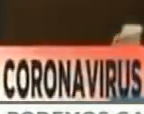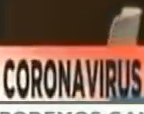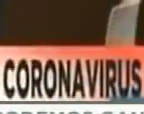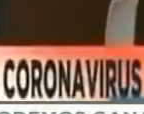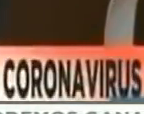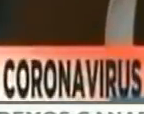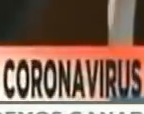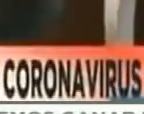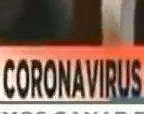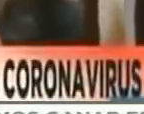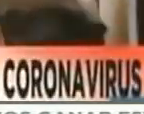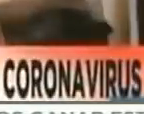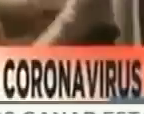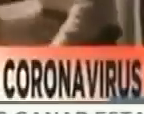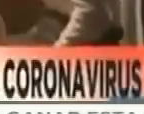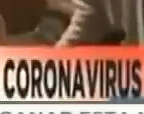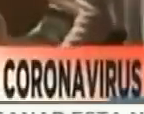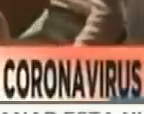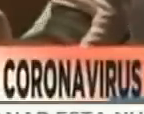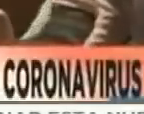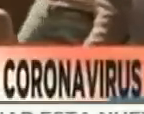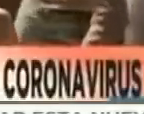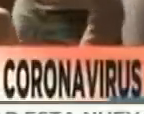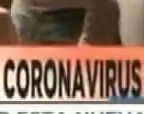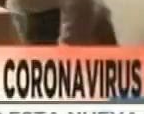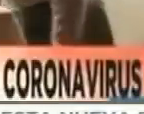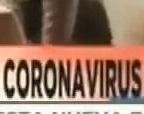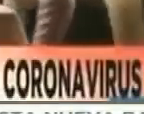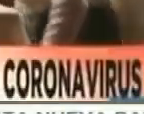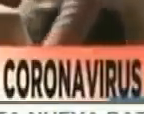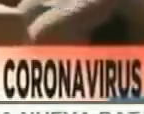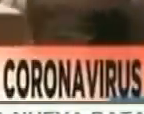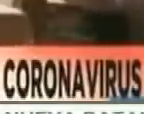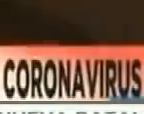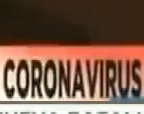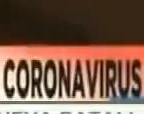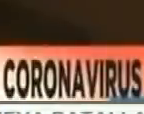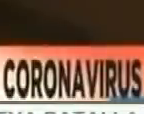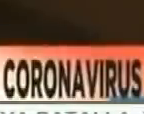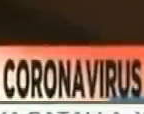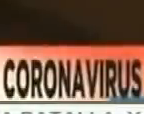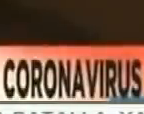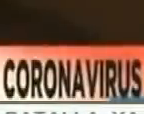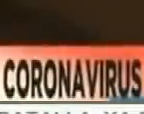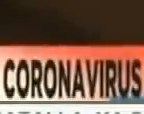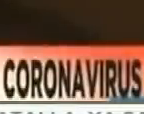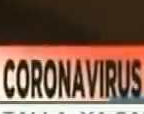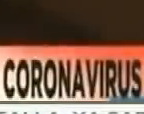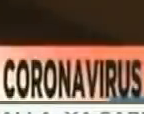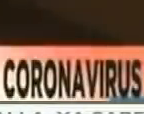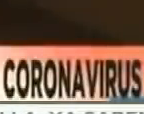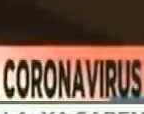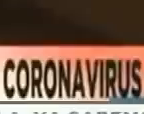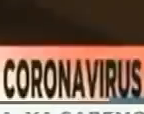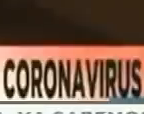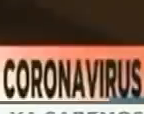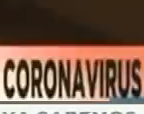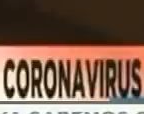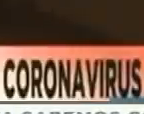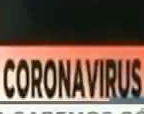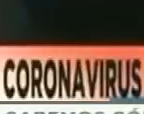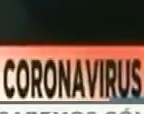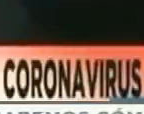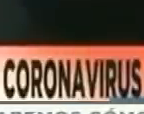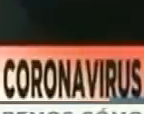Dos personas se sientan juntas a comer y lógicamente retiran la mascarilla. Observen cómo los aerosoles que se